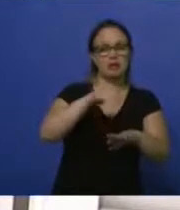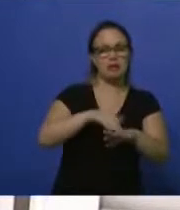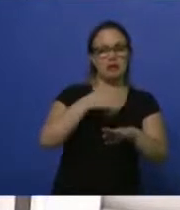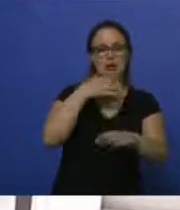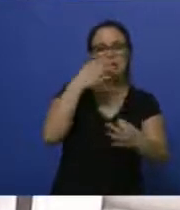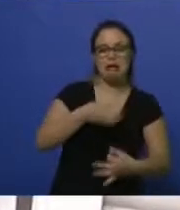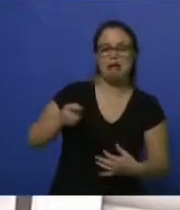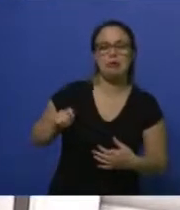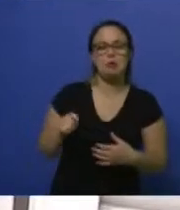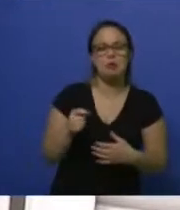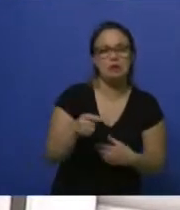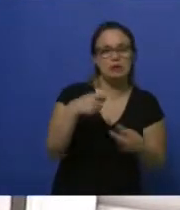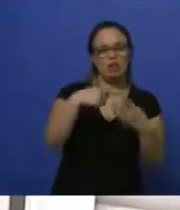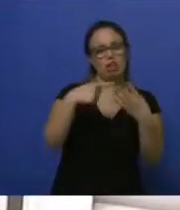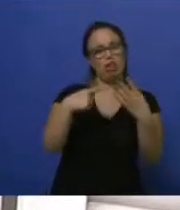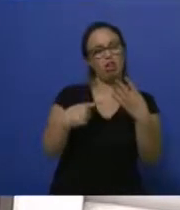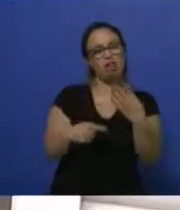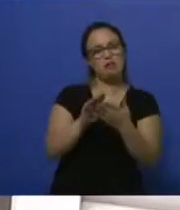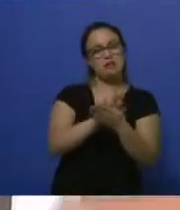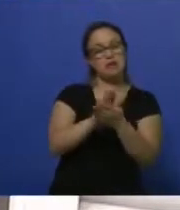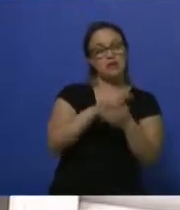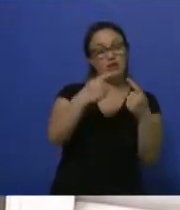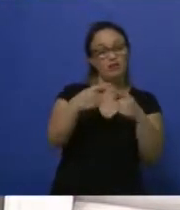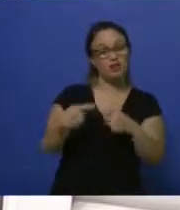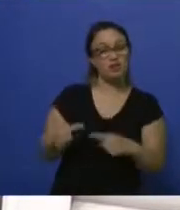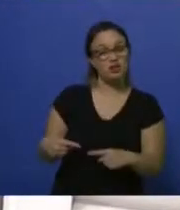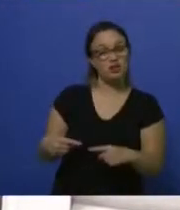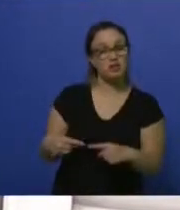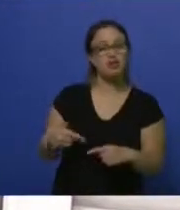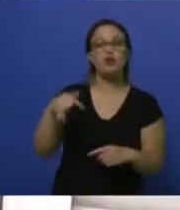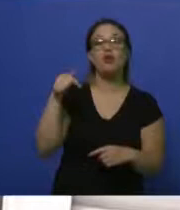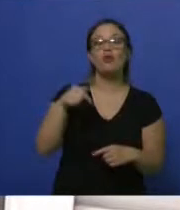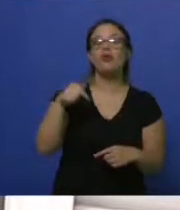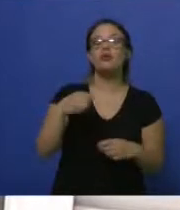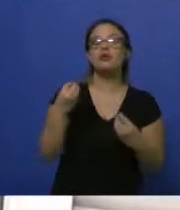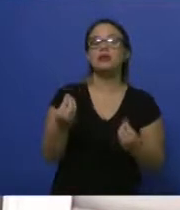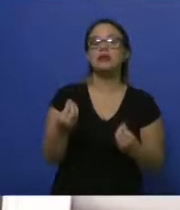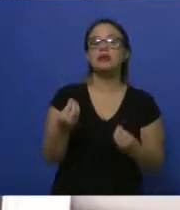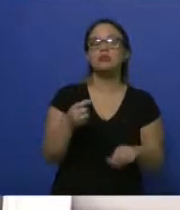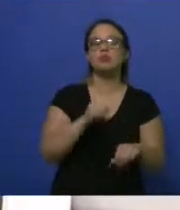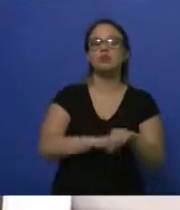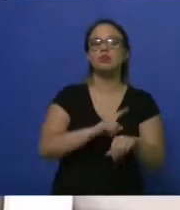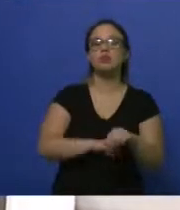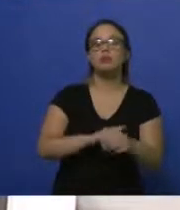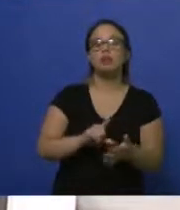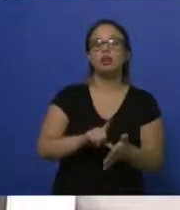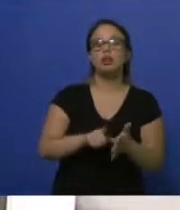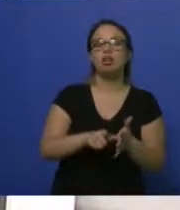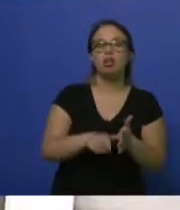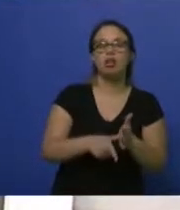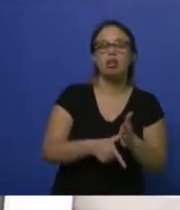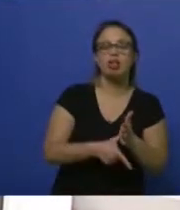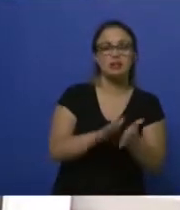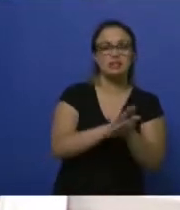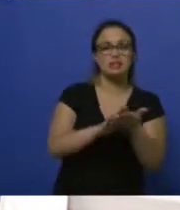hora de la configuración de las fuerzas y demás situaciones, ha hecho que hoy quede un poco en el tiempo sin resolver las necesidades y las